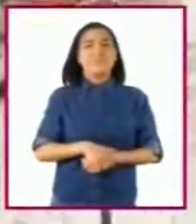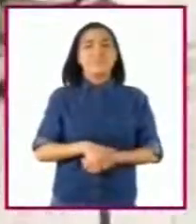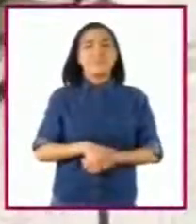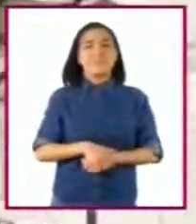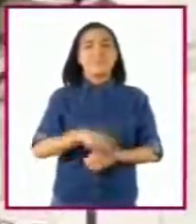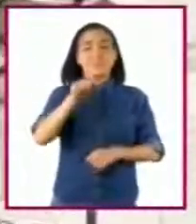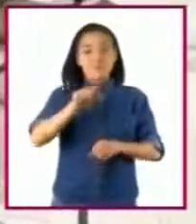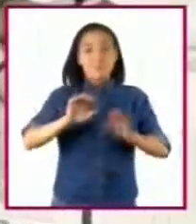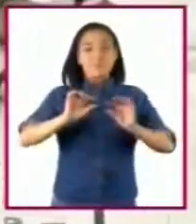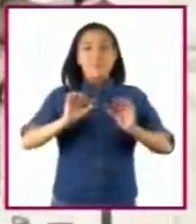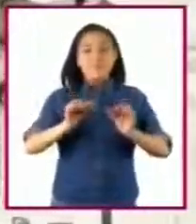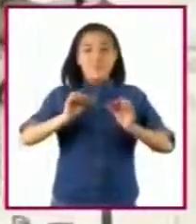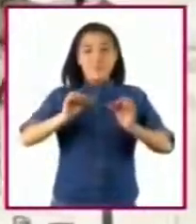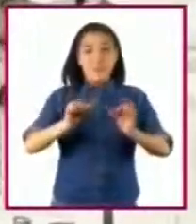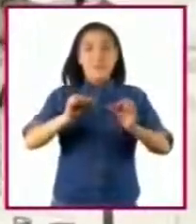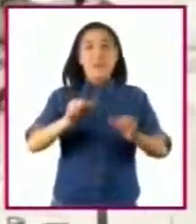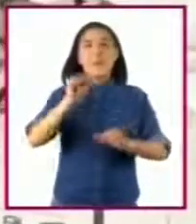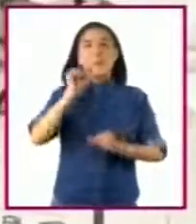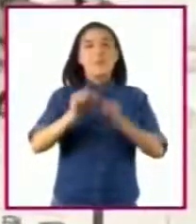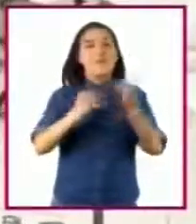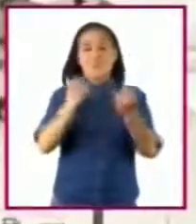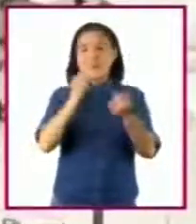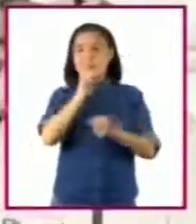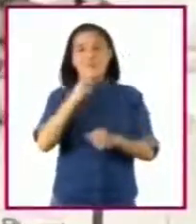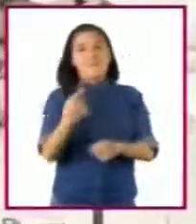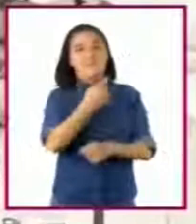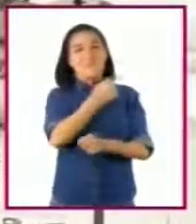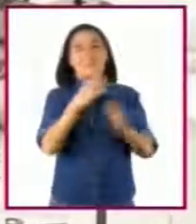y irlo enrollando de forma diagonal.